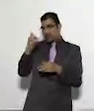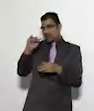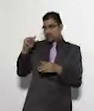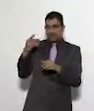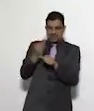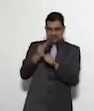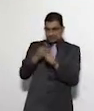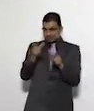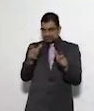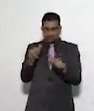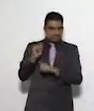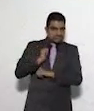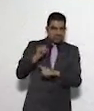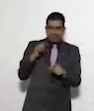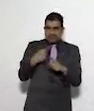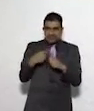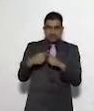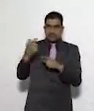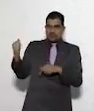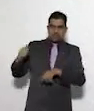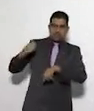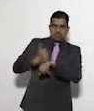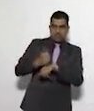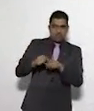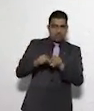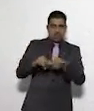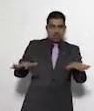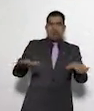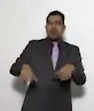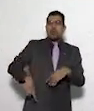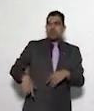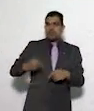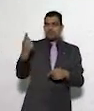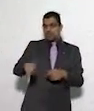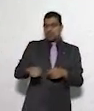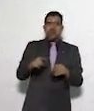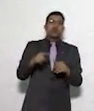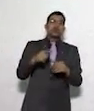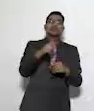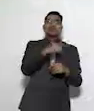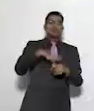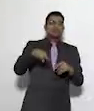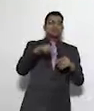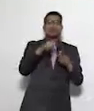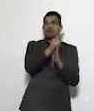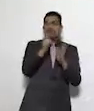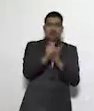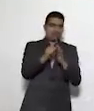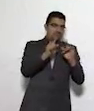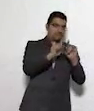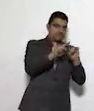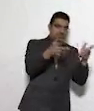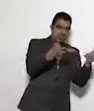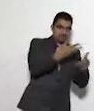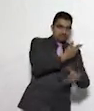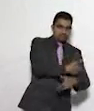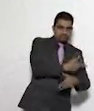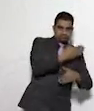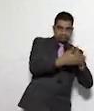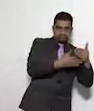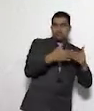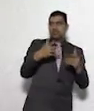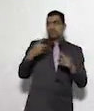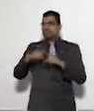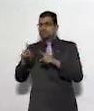Pérez. Porque si se quiere imponer el orden, si los marcos legales o procesos institucionales